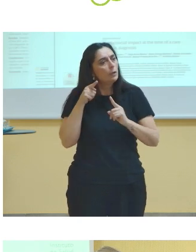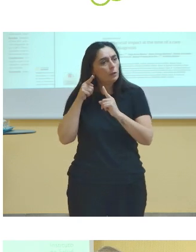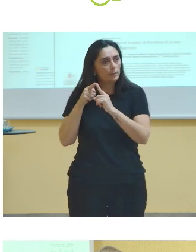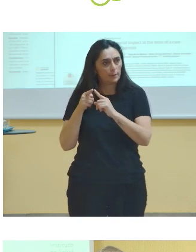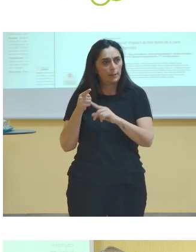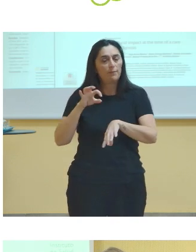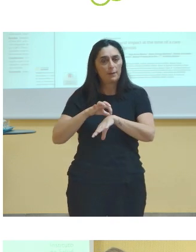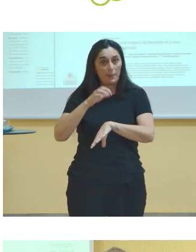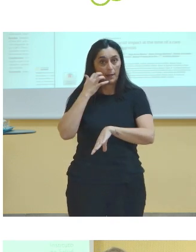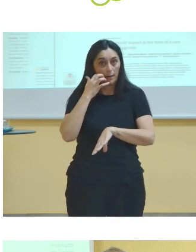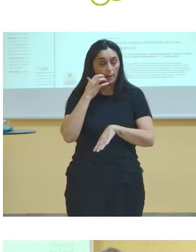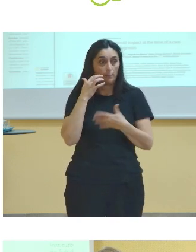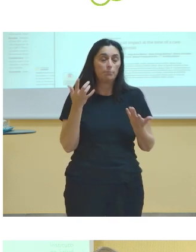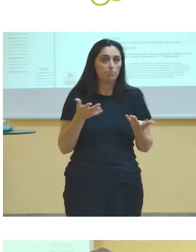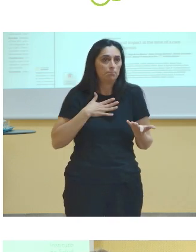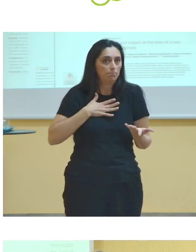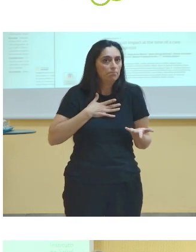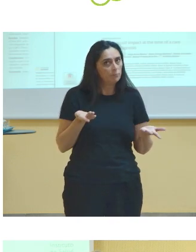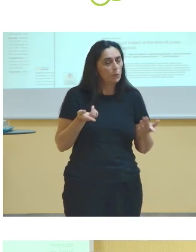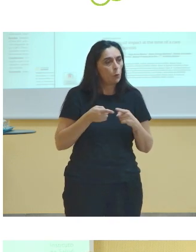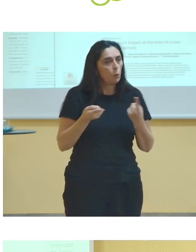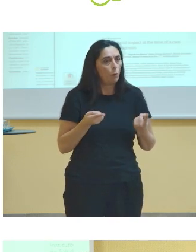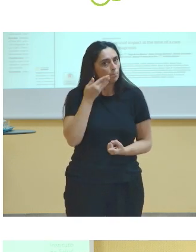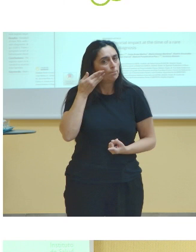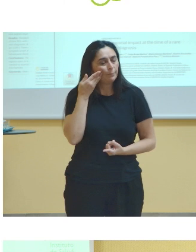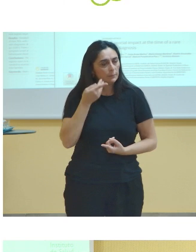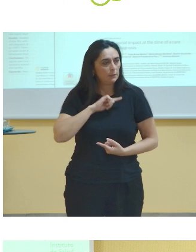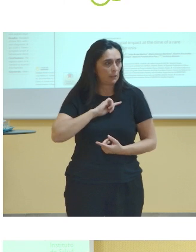raras, lo cual es algo que nos produce mucho orgullo.